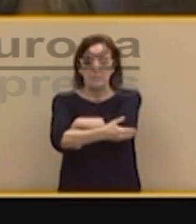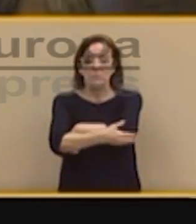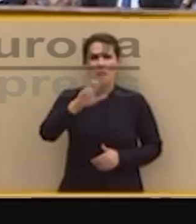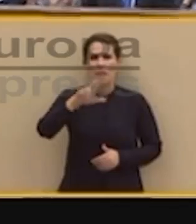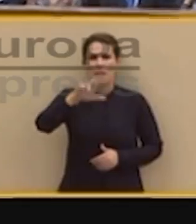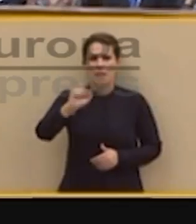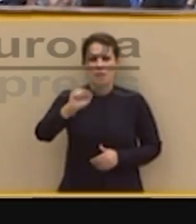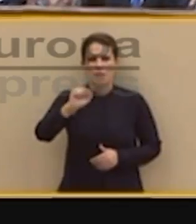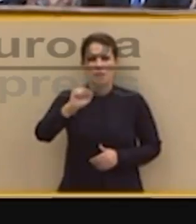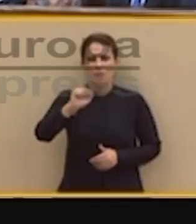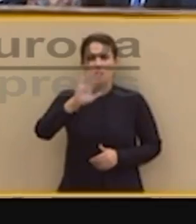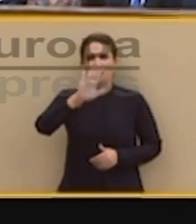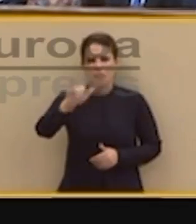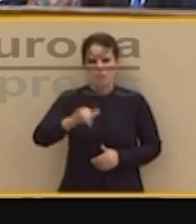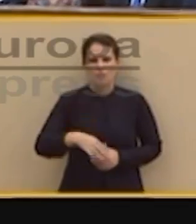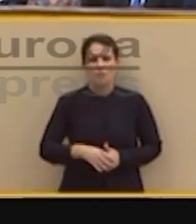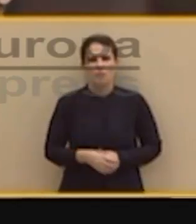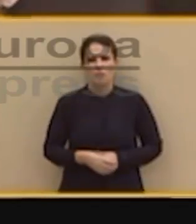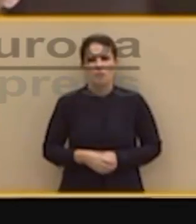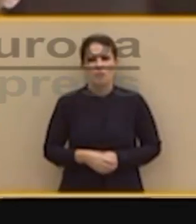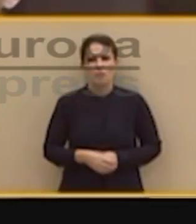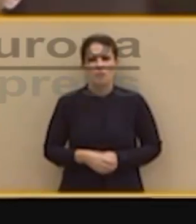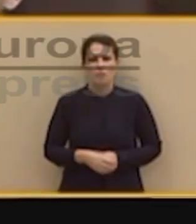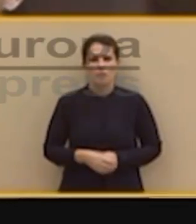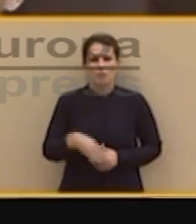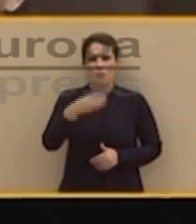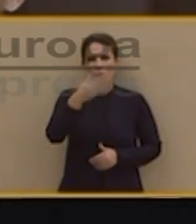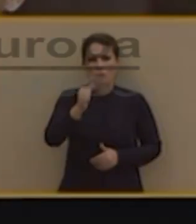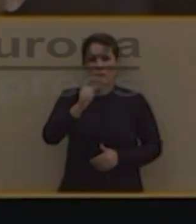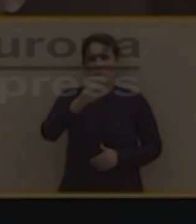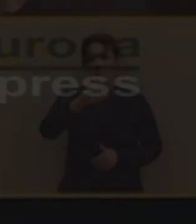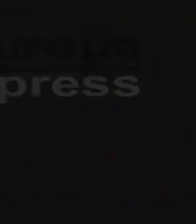gracias a las abstenciones del PSOE. José María Barreda Fontés. No.